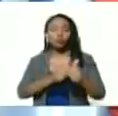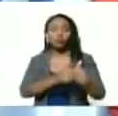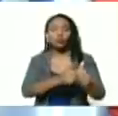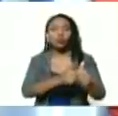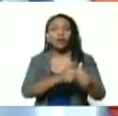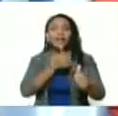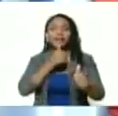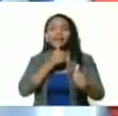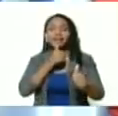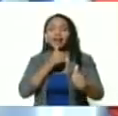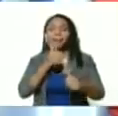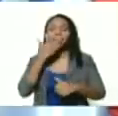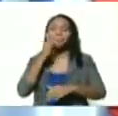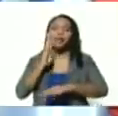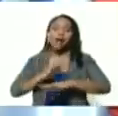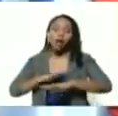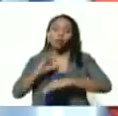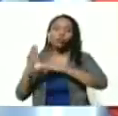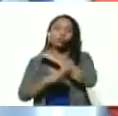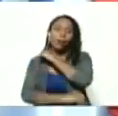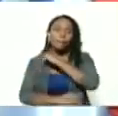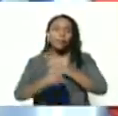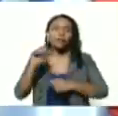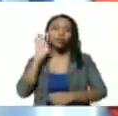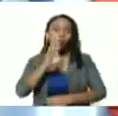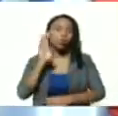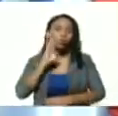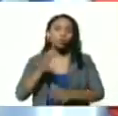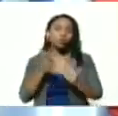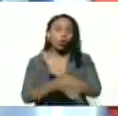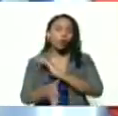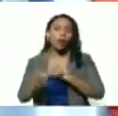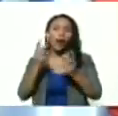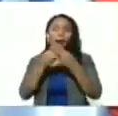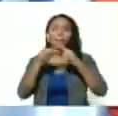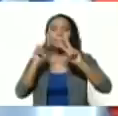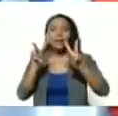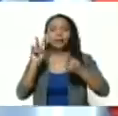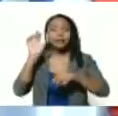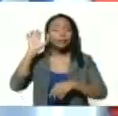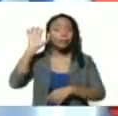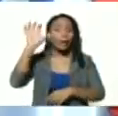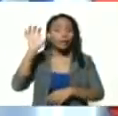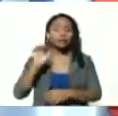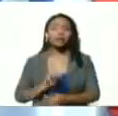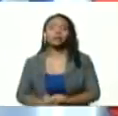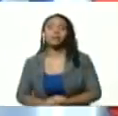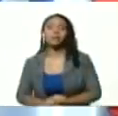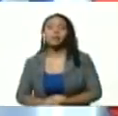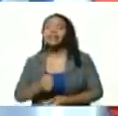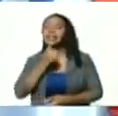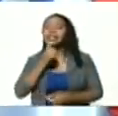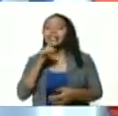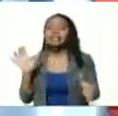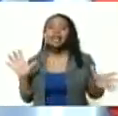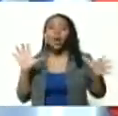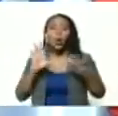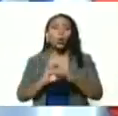a quienes delinquen, a quienes atentan contra la paz de la nación, a quienes se unen